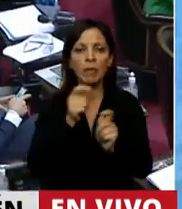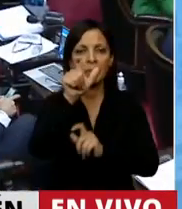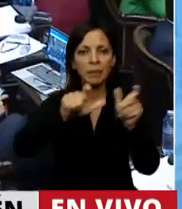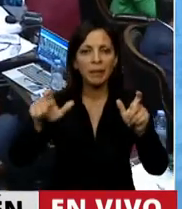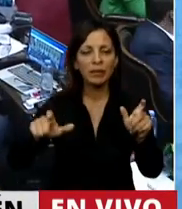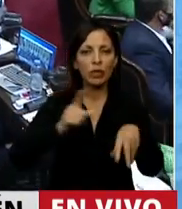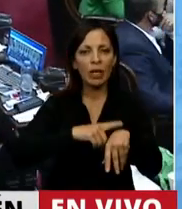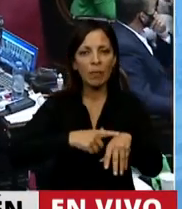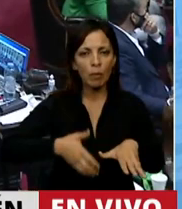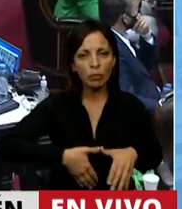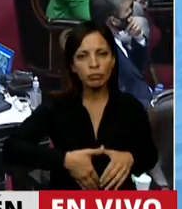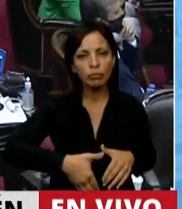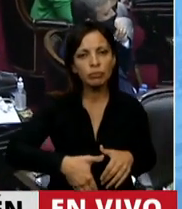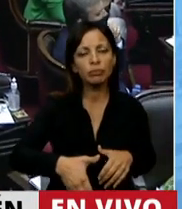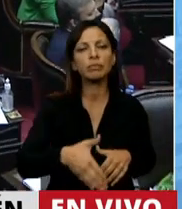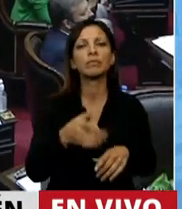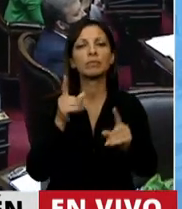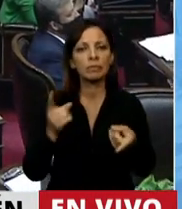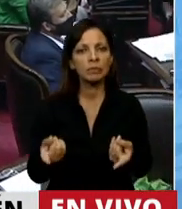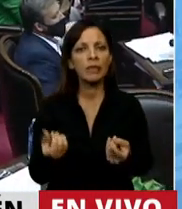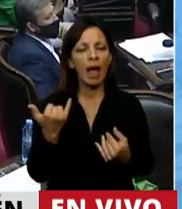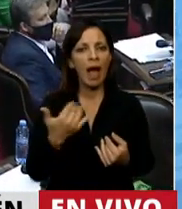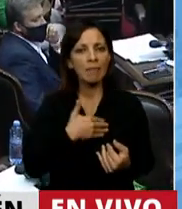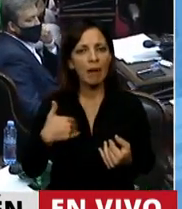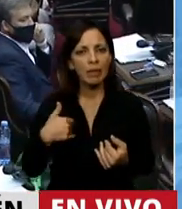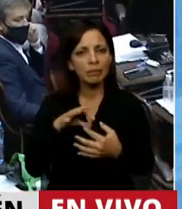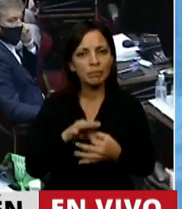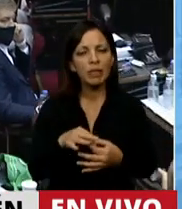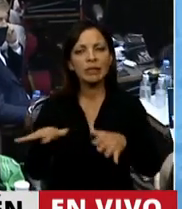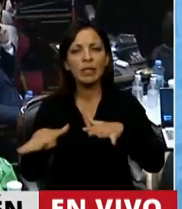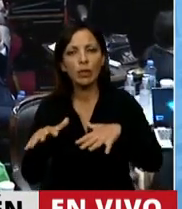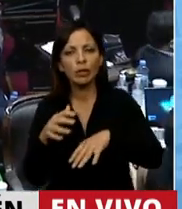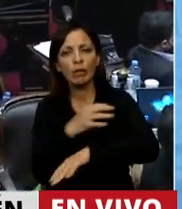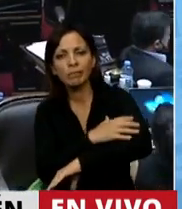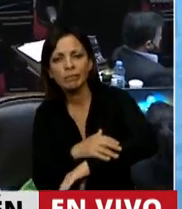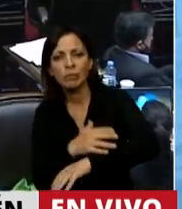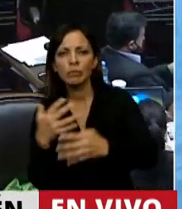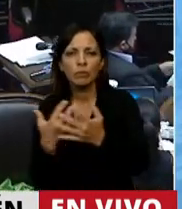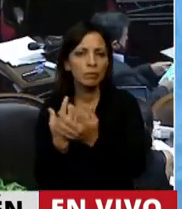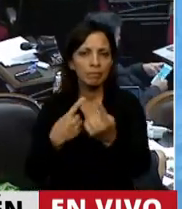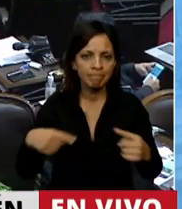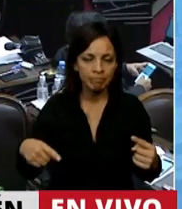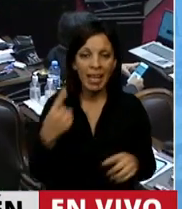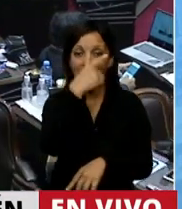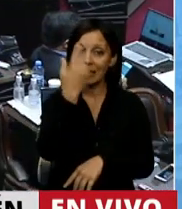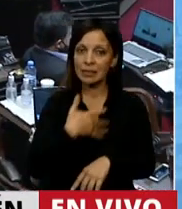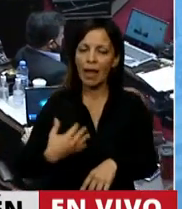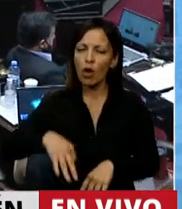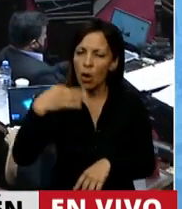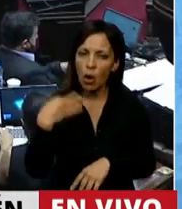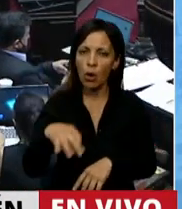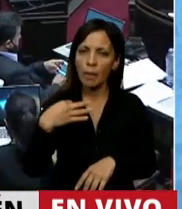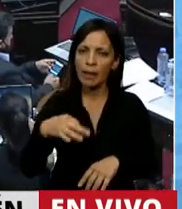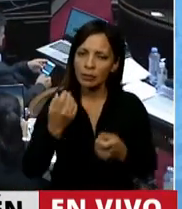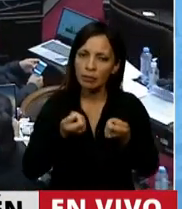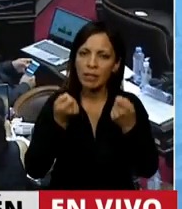embarazos y ejercen la maternidad en situación de vulnerabilidad. El Estado tiene la obligación de propiciar